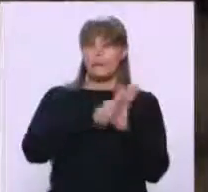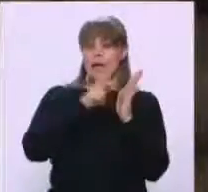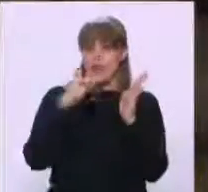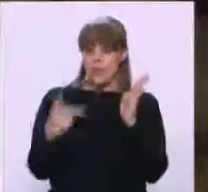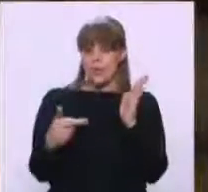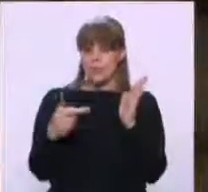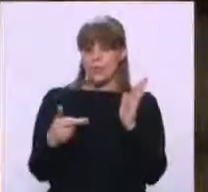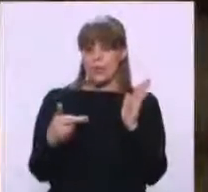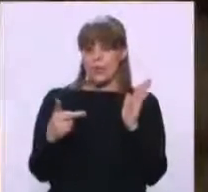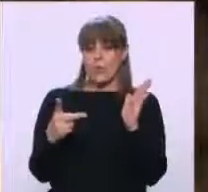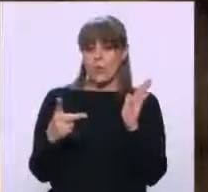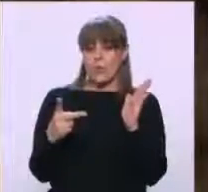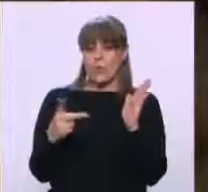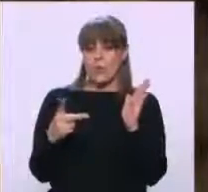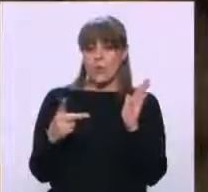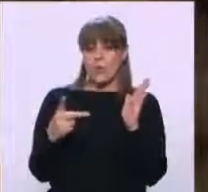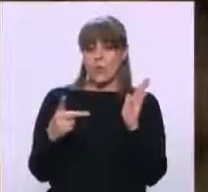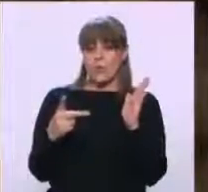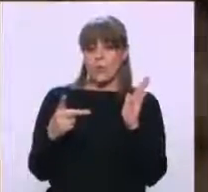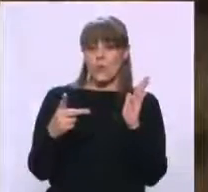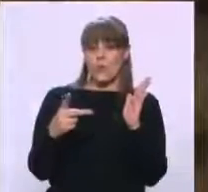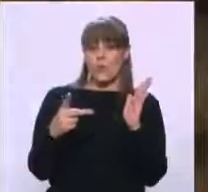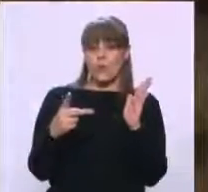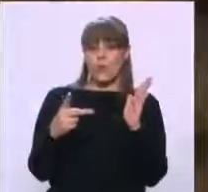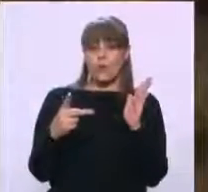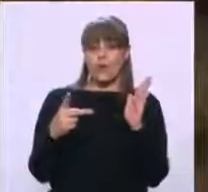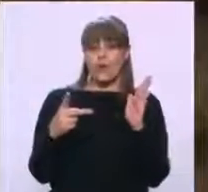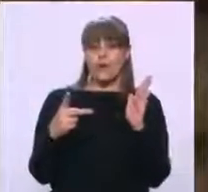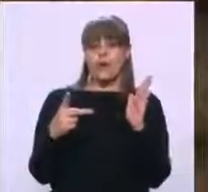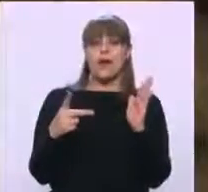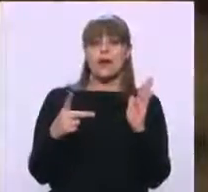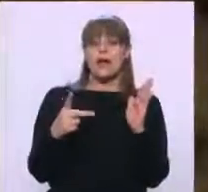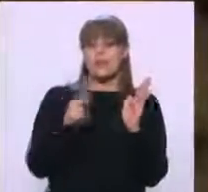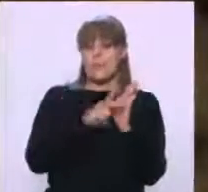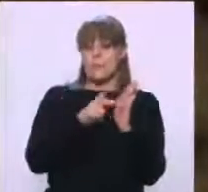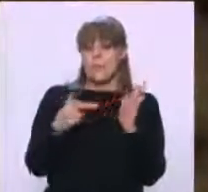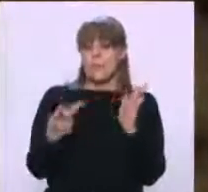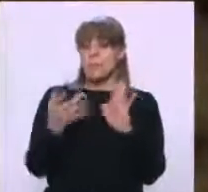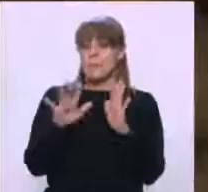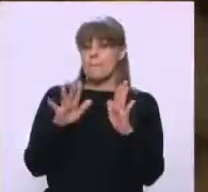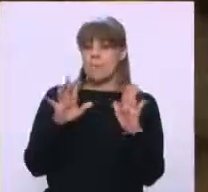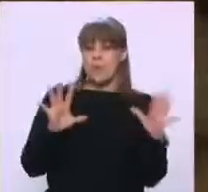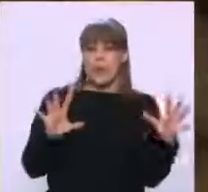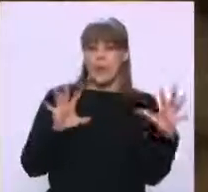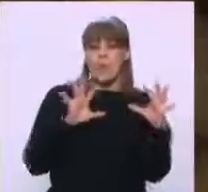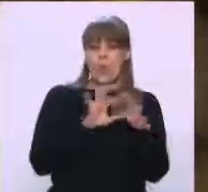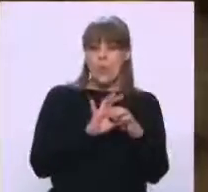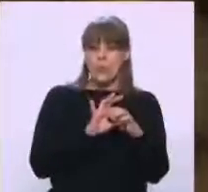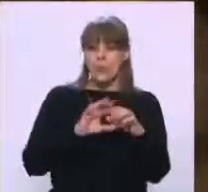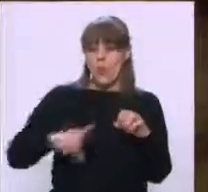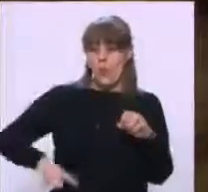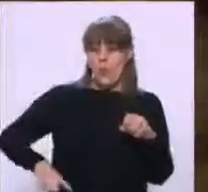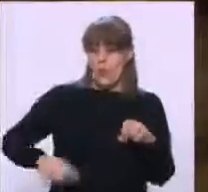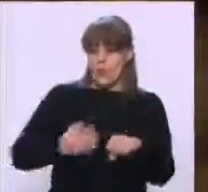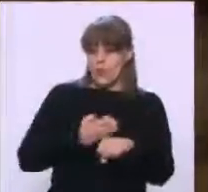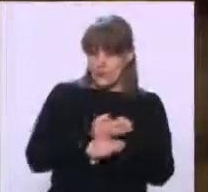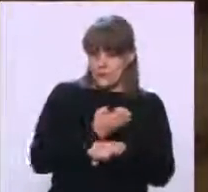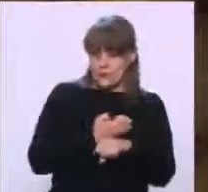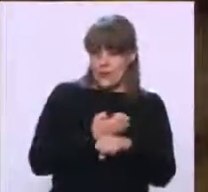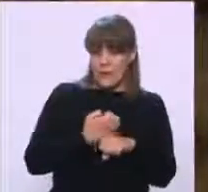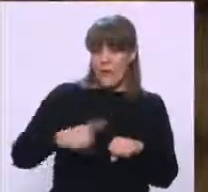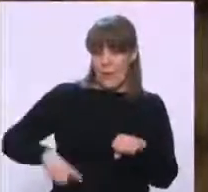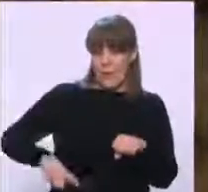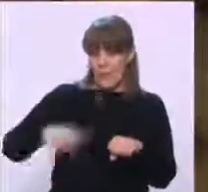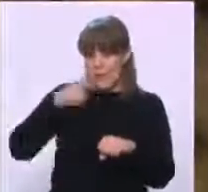periódicos que aparecen o que tienen una línea editorial afín al gobierno del estado, como este, por ejemplo, la